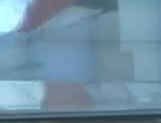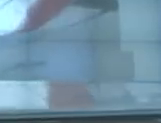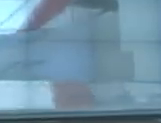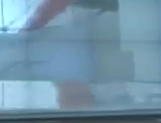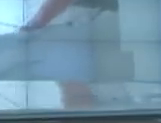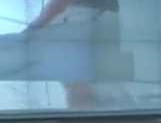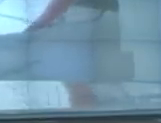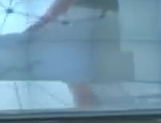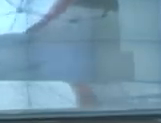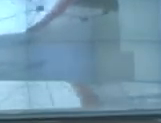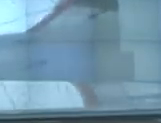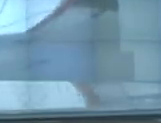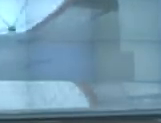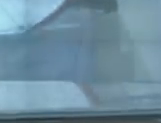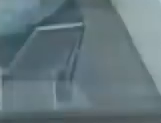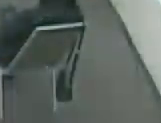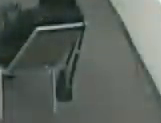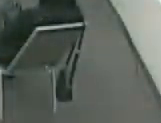Vamos a verlo. Feliz tarde.